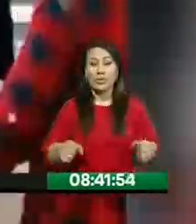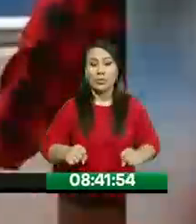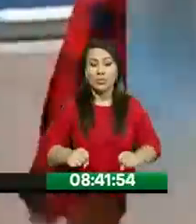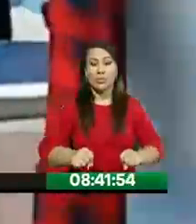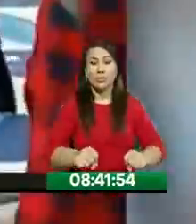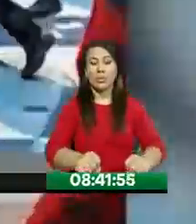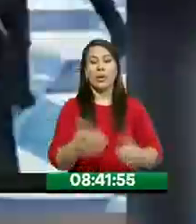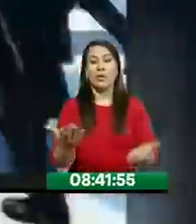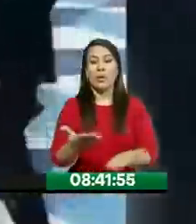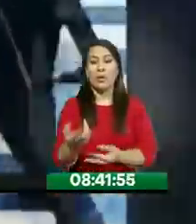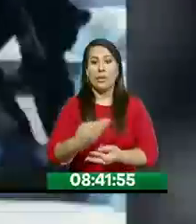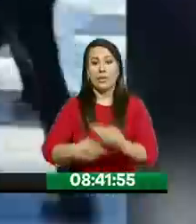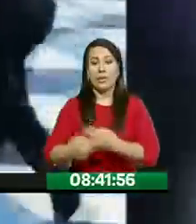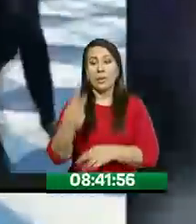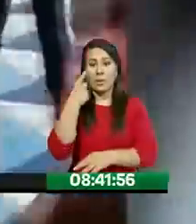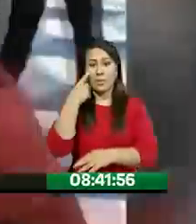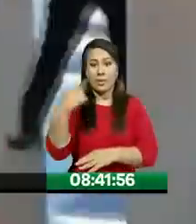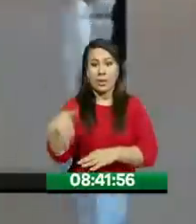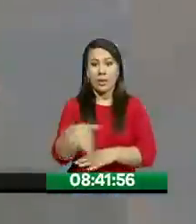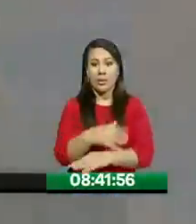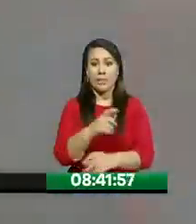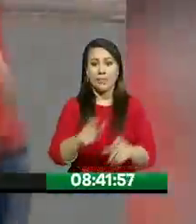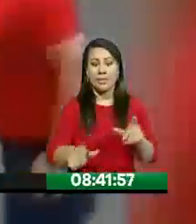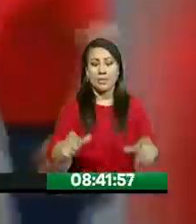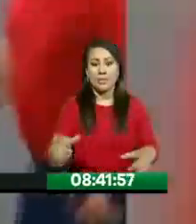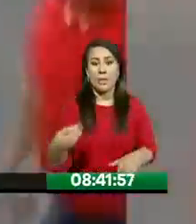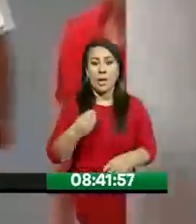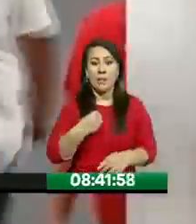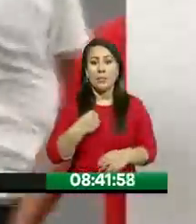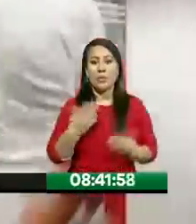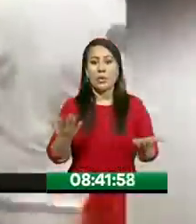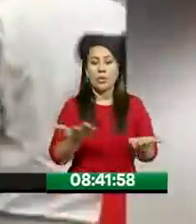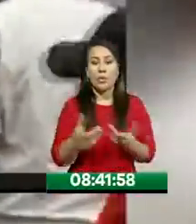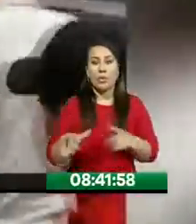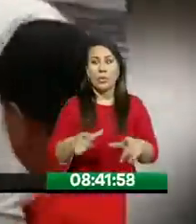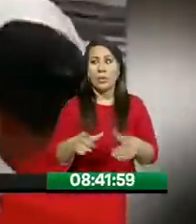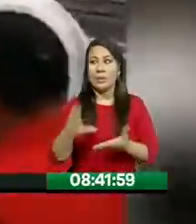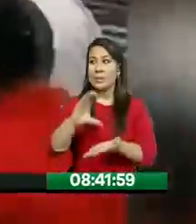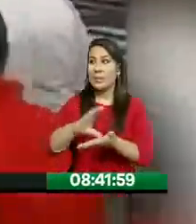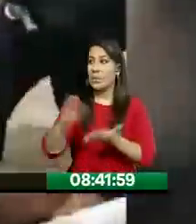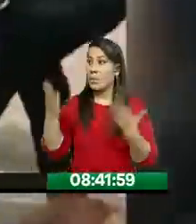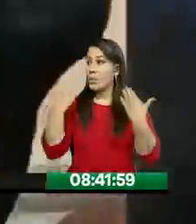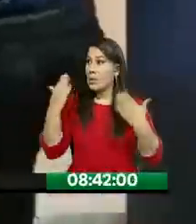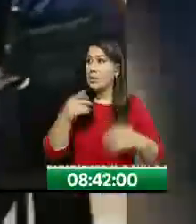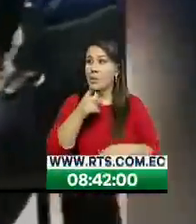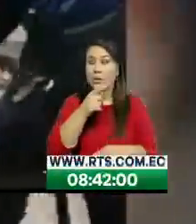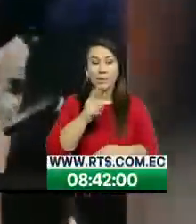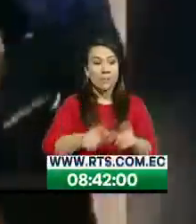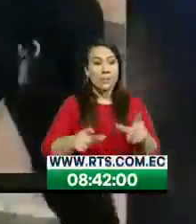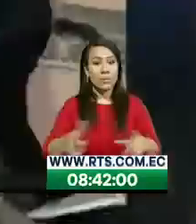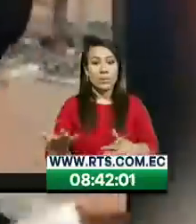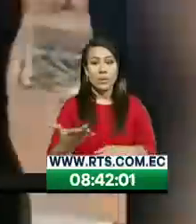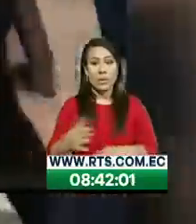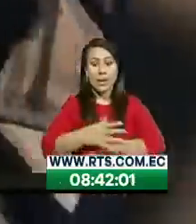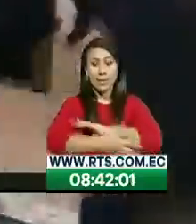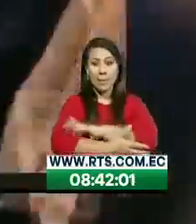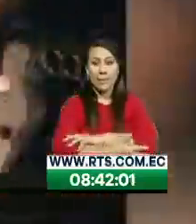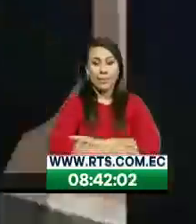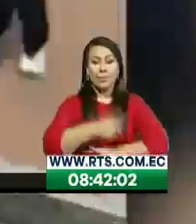que luego podamos identificar aquellos vehículos que están clonados. La revisión técnica vehicular sí se hace dos veces al año, pero el censo estamos haciéndolo, esta